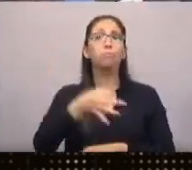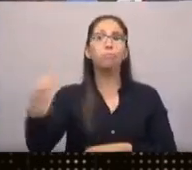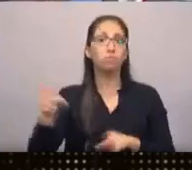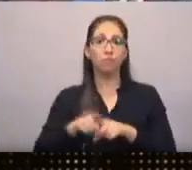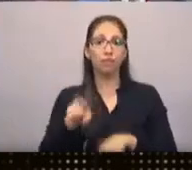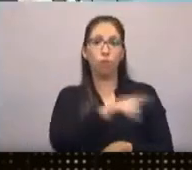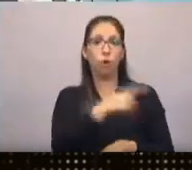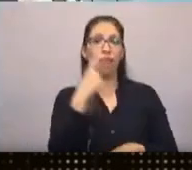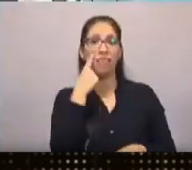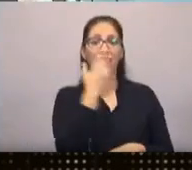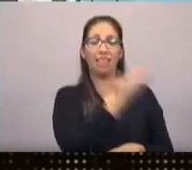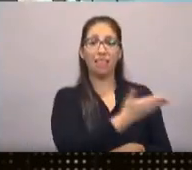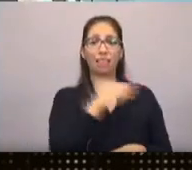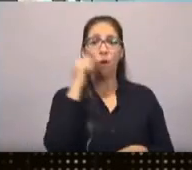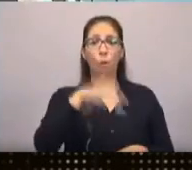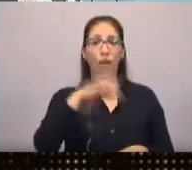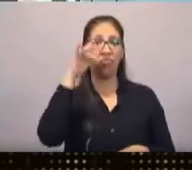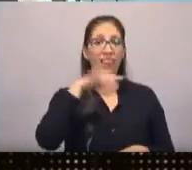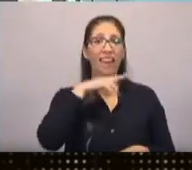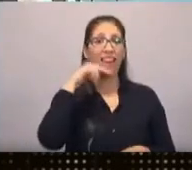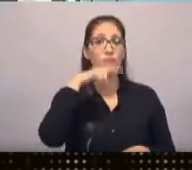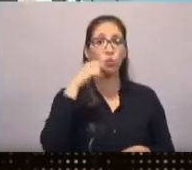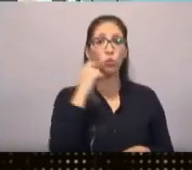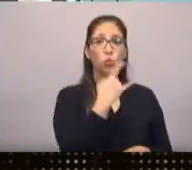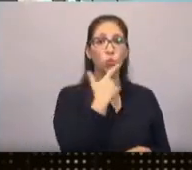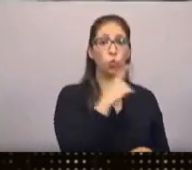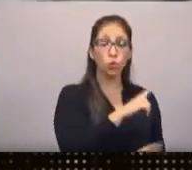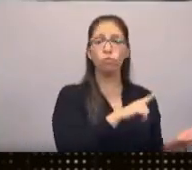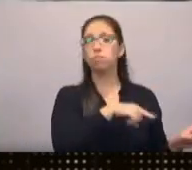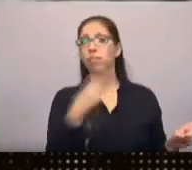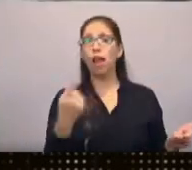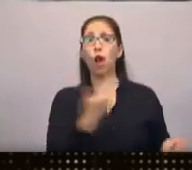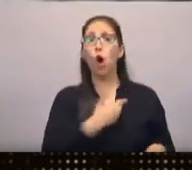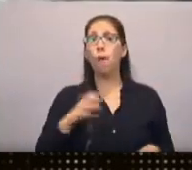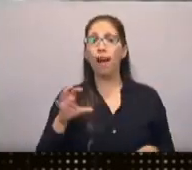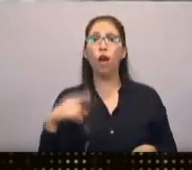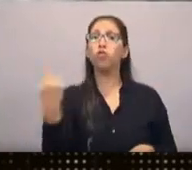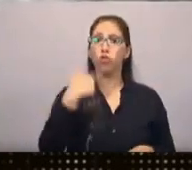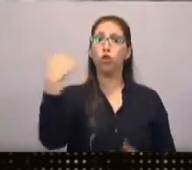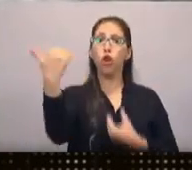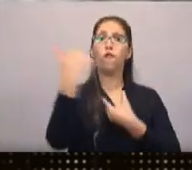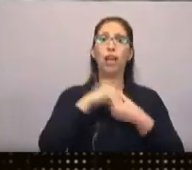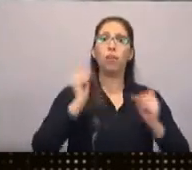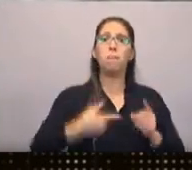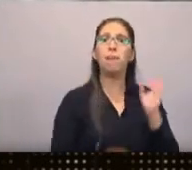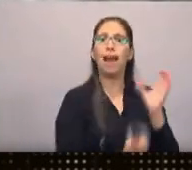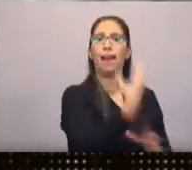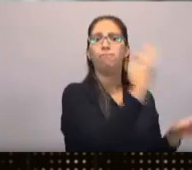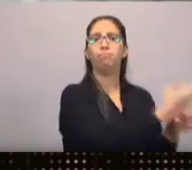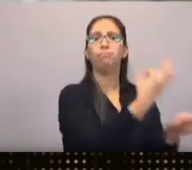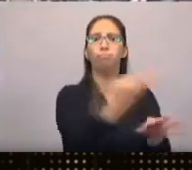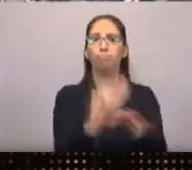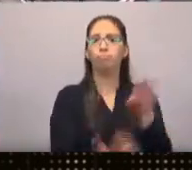intendente Juan de Jesús es la misma que tiene el gobernador y nosotros nos votaron para hacer